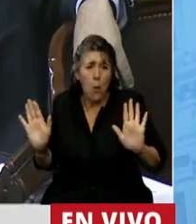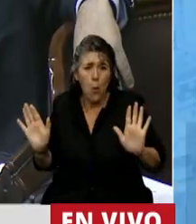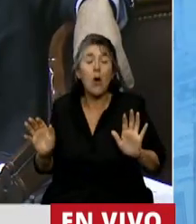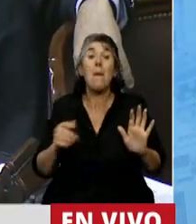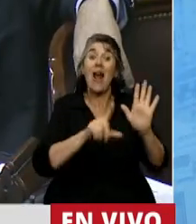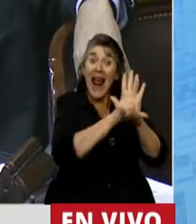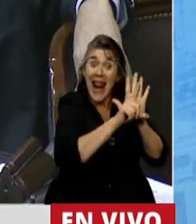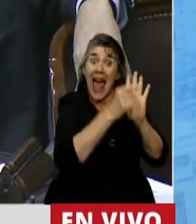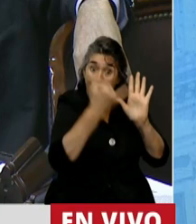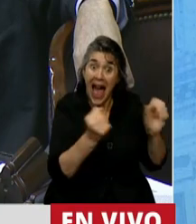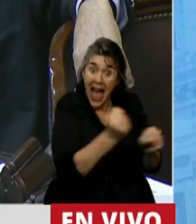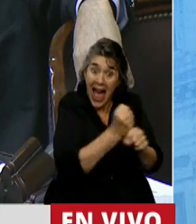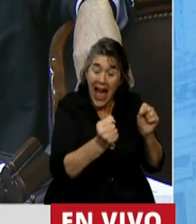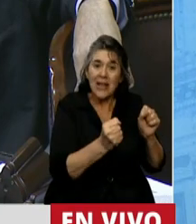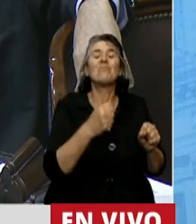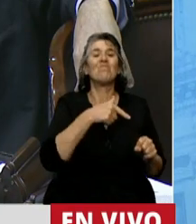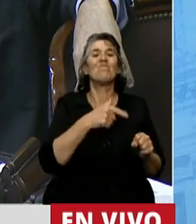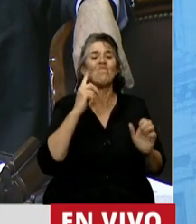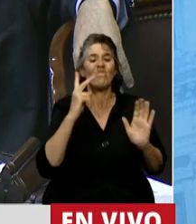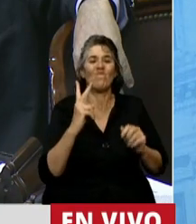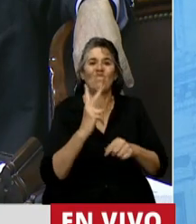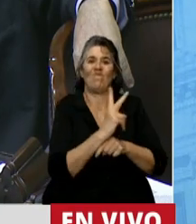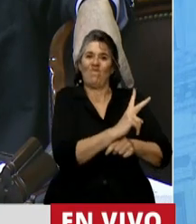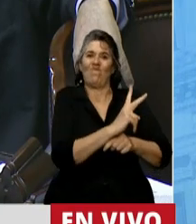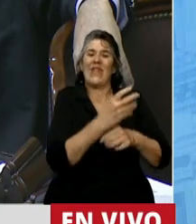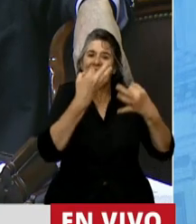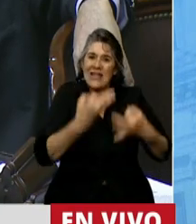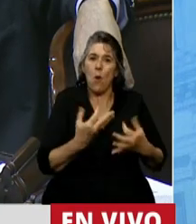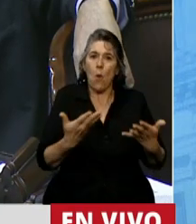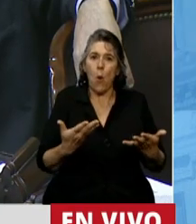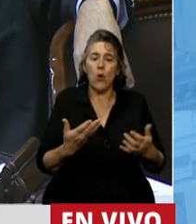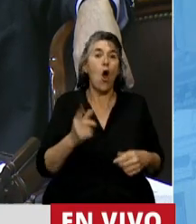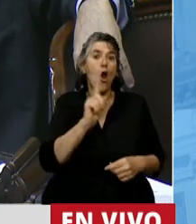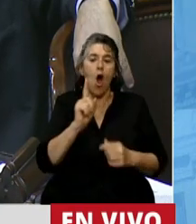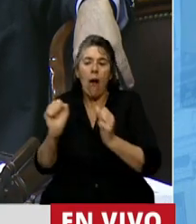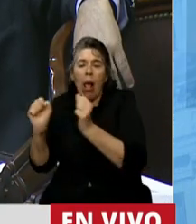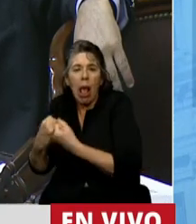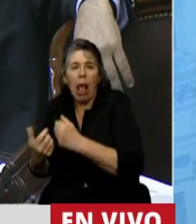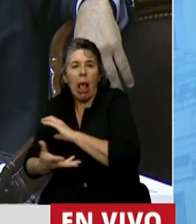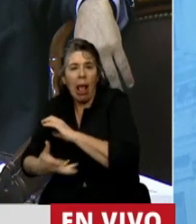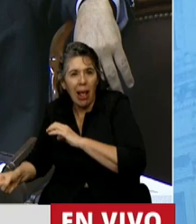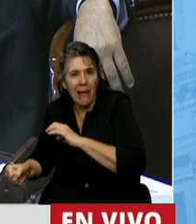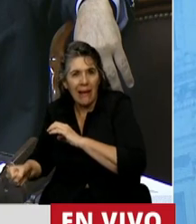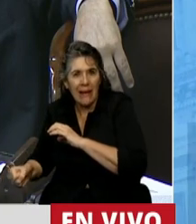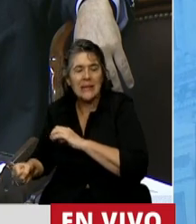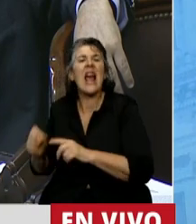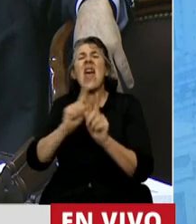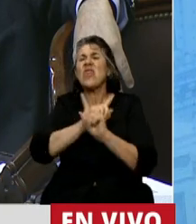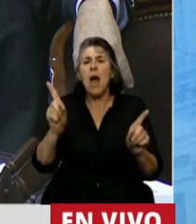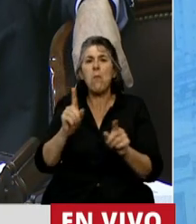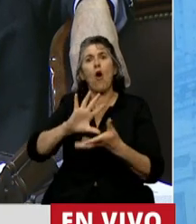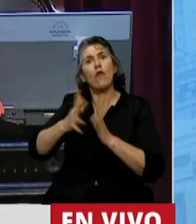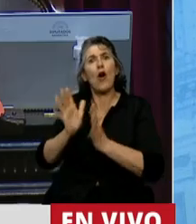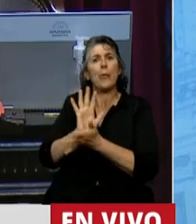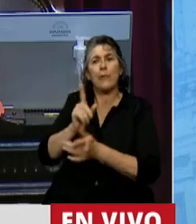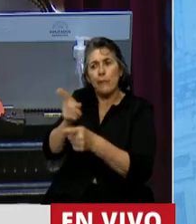sin riesgo a su vida, sin riesgo para su salud. No lo harán en la clandestinidad y no podrán ser perseguidas